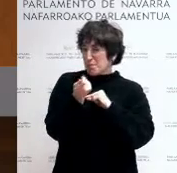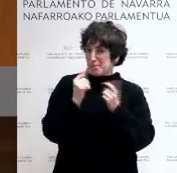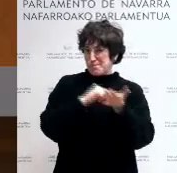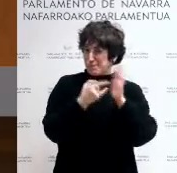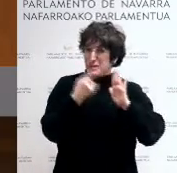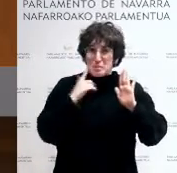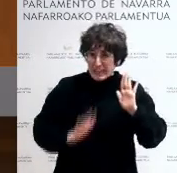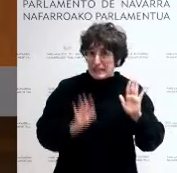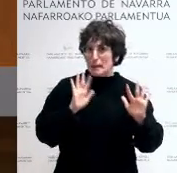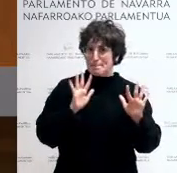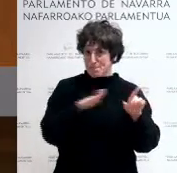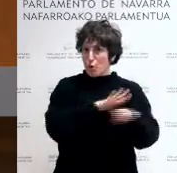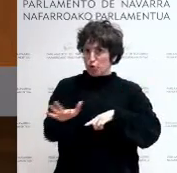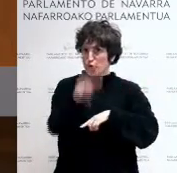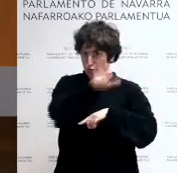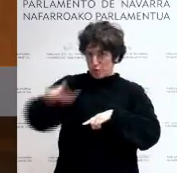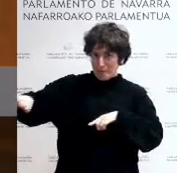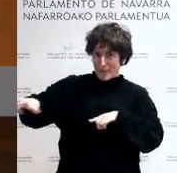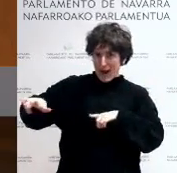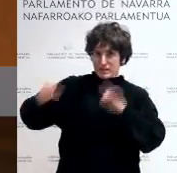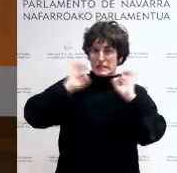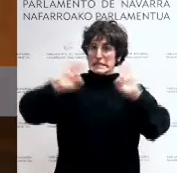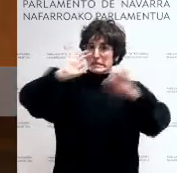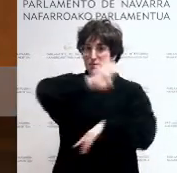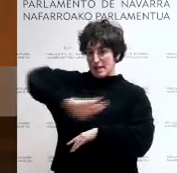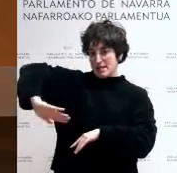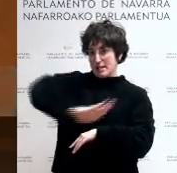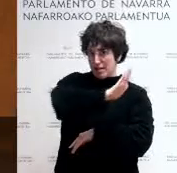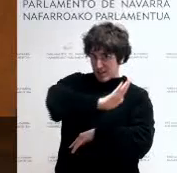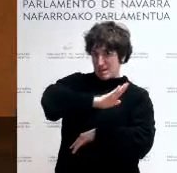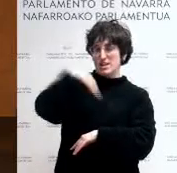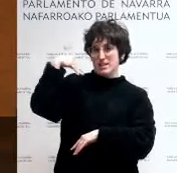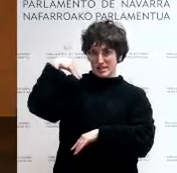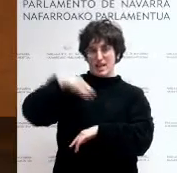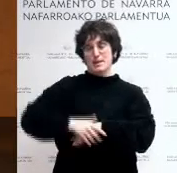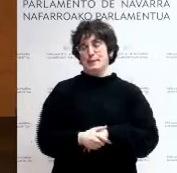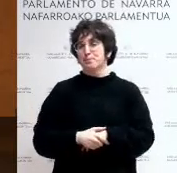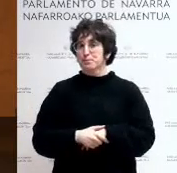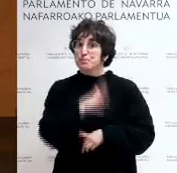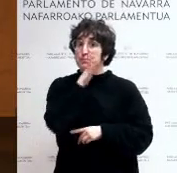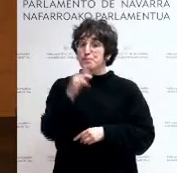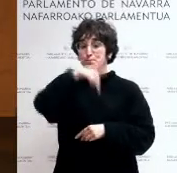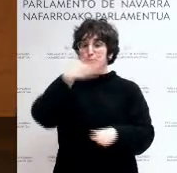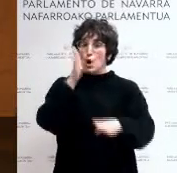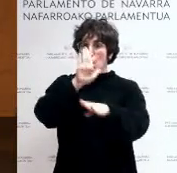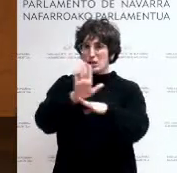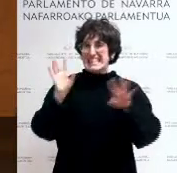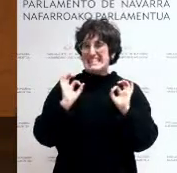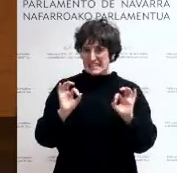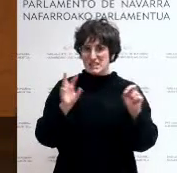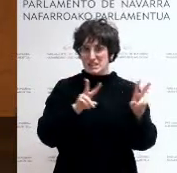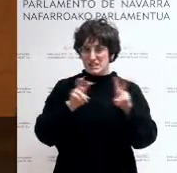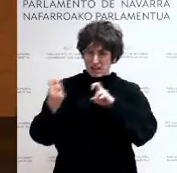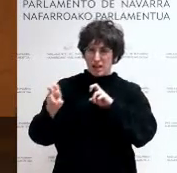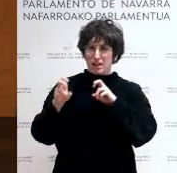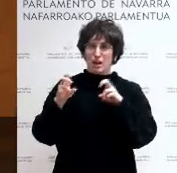de las personas y concretamente en la ciudadanía de la Ribera y de Tierra Estella. Porque esta moción trata de las dificultades que están teniendo los servicios